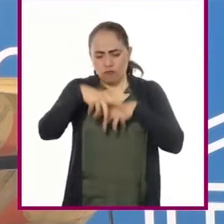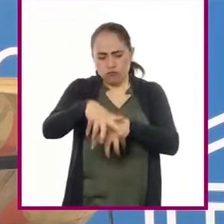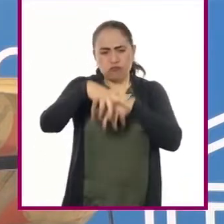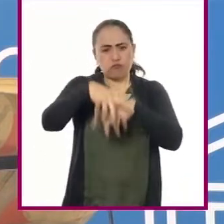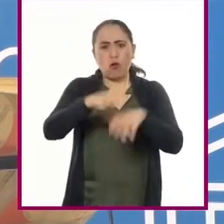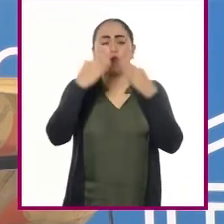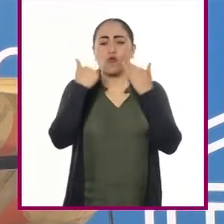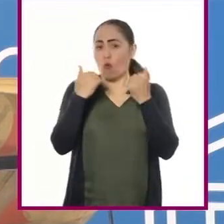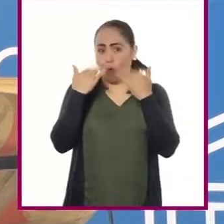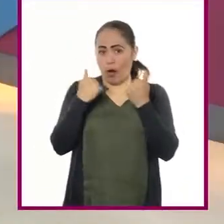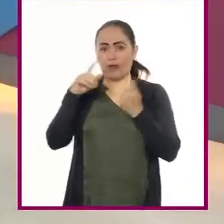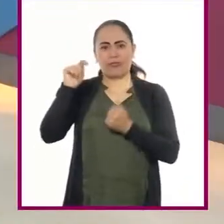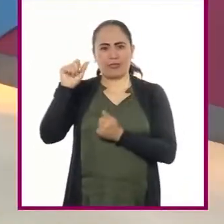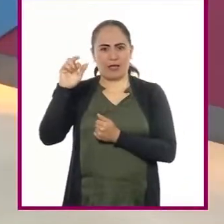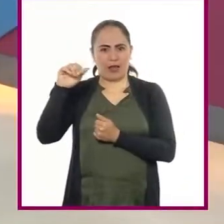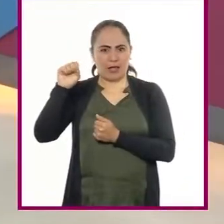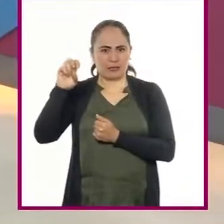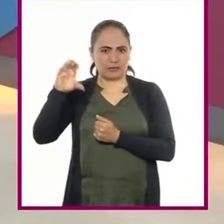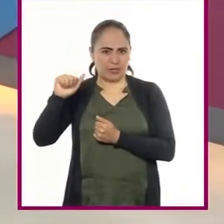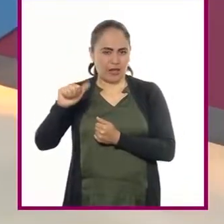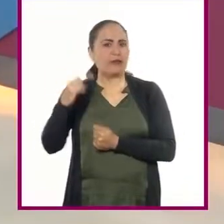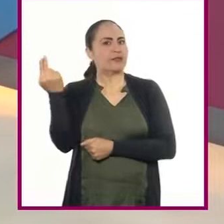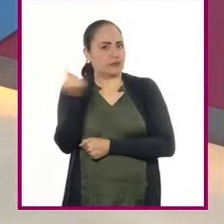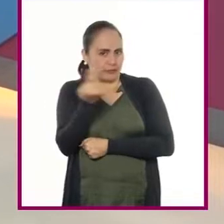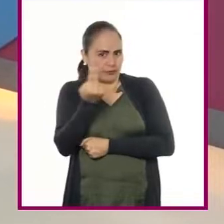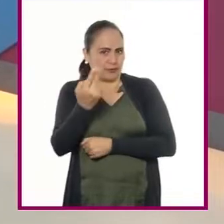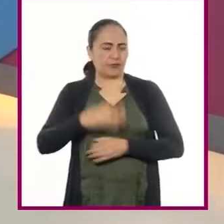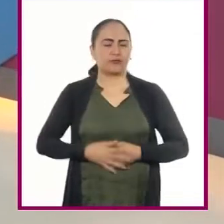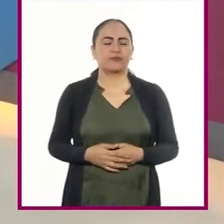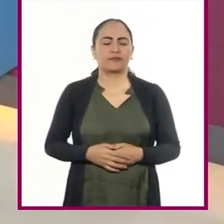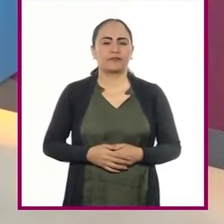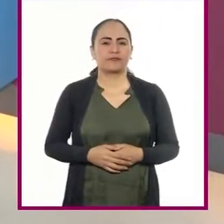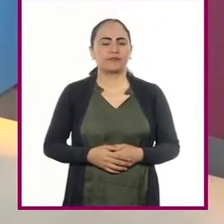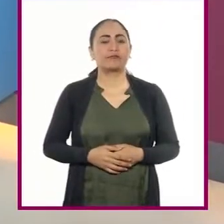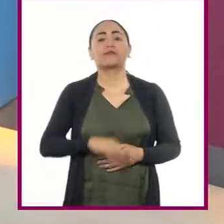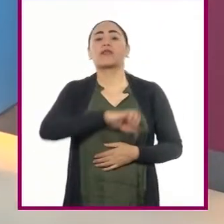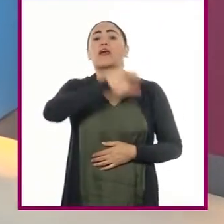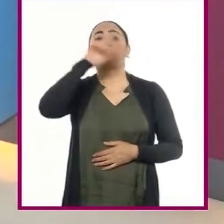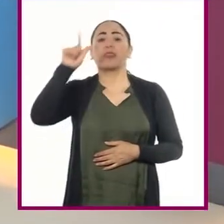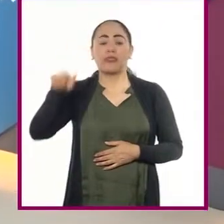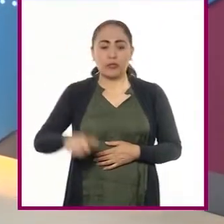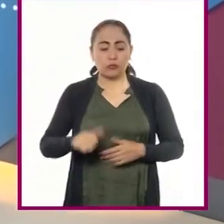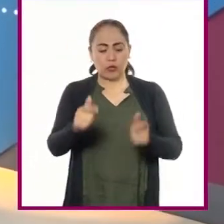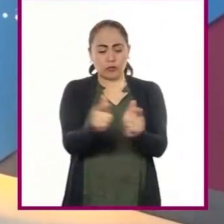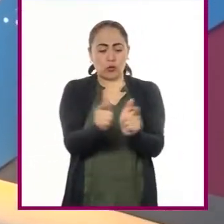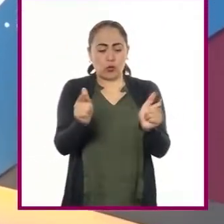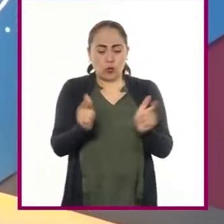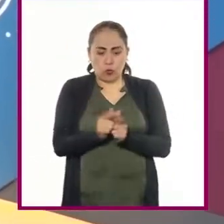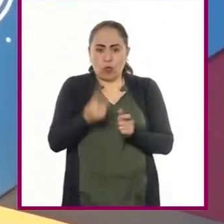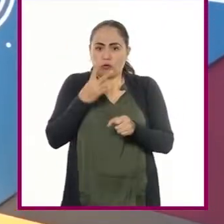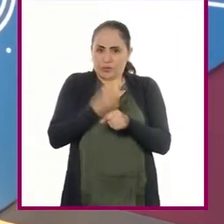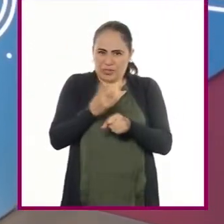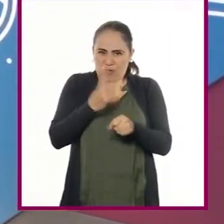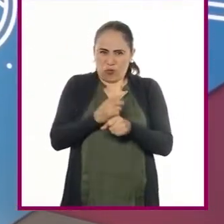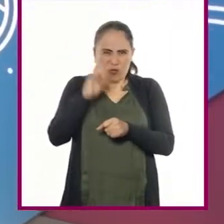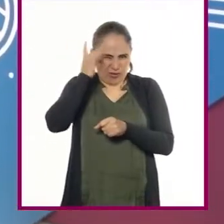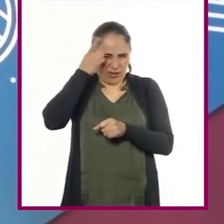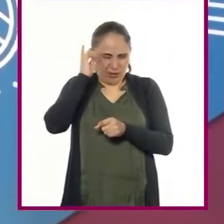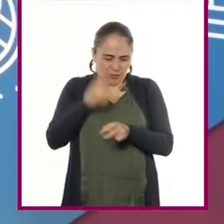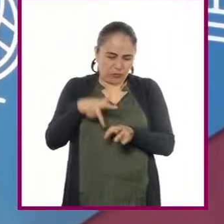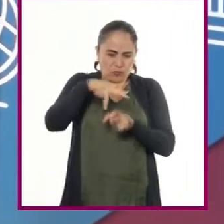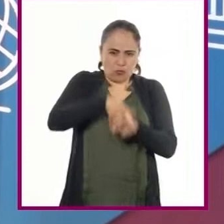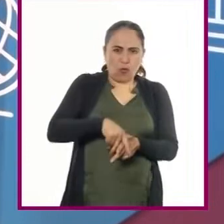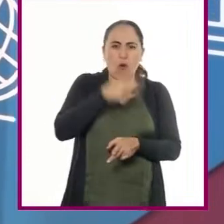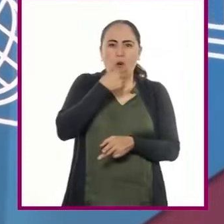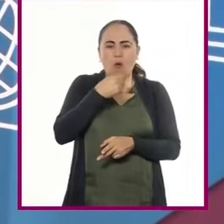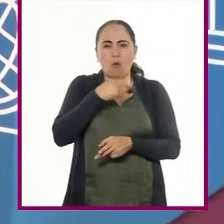sin tarasca. Después de esta comparsa, venía un segundo grupo a caballo, 2 hombres tocando